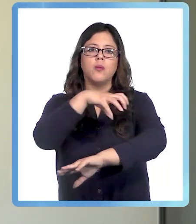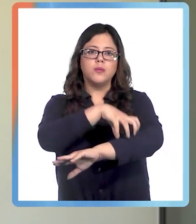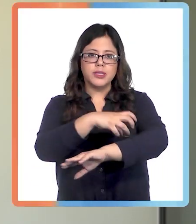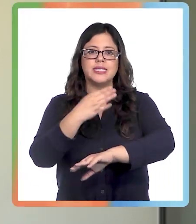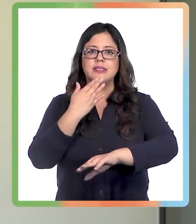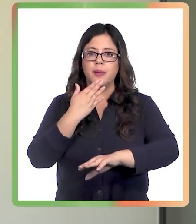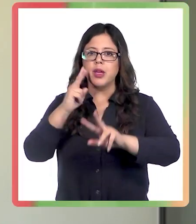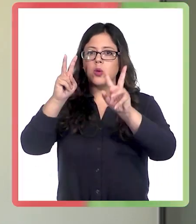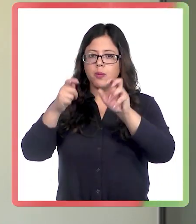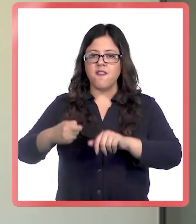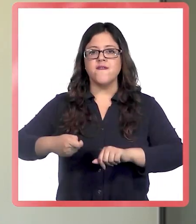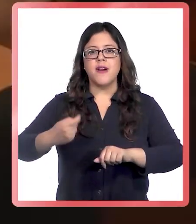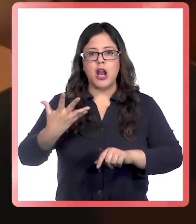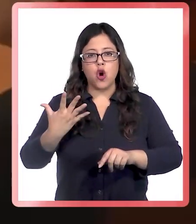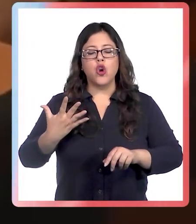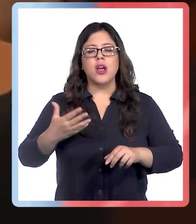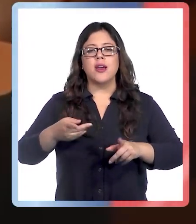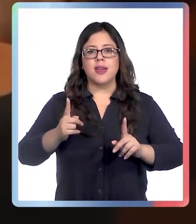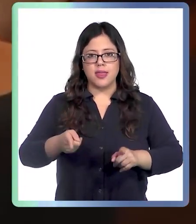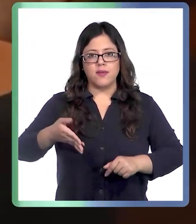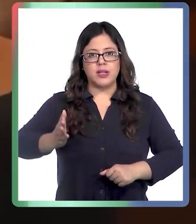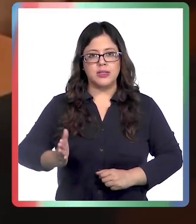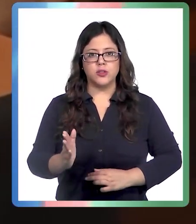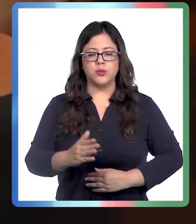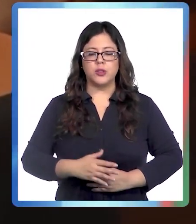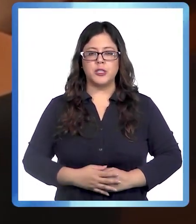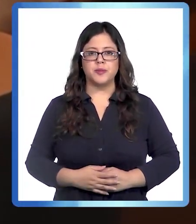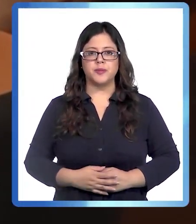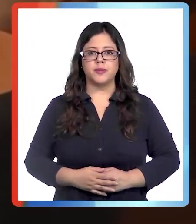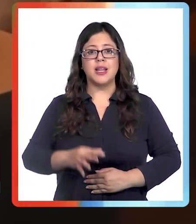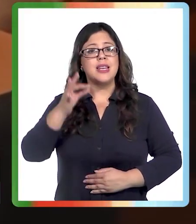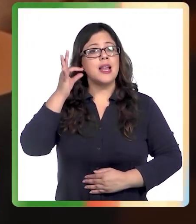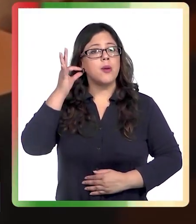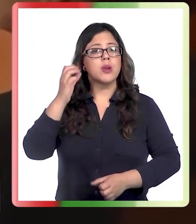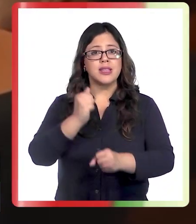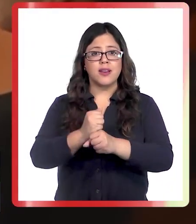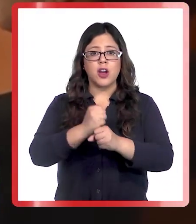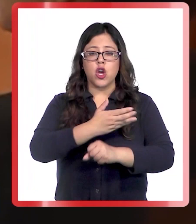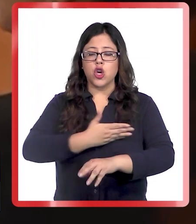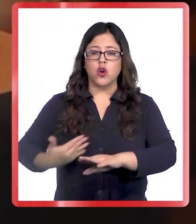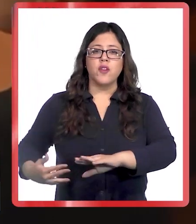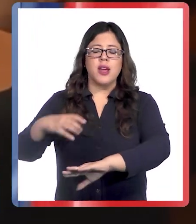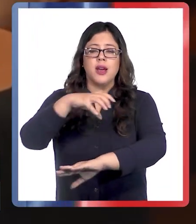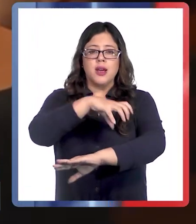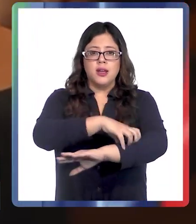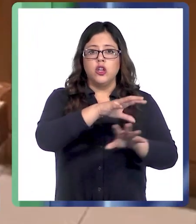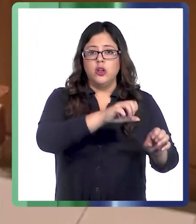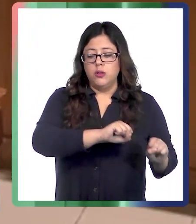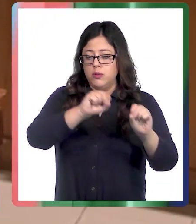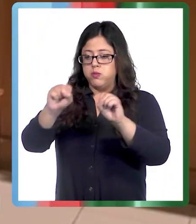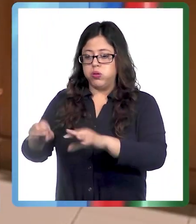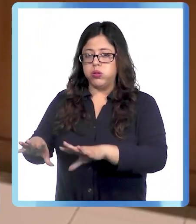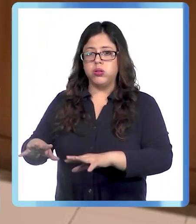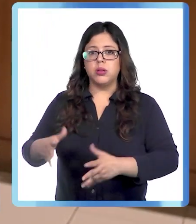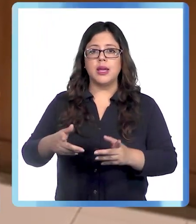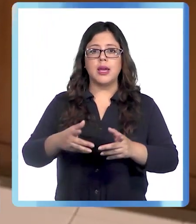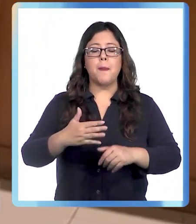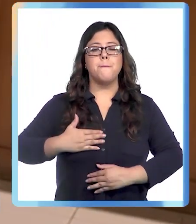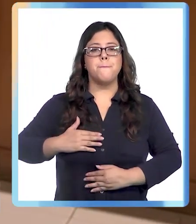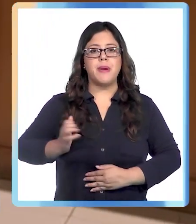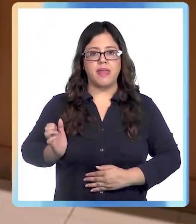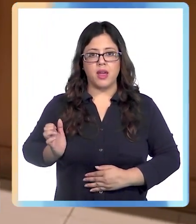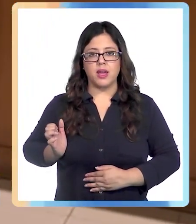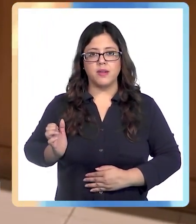que debe ser mantenido. La trabajadora del gobierno regional fue trasladada al cuartel de la Policía de Investigaciones